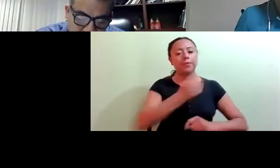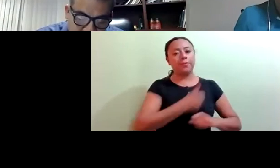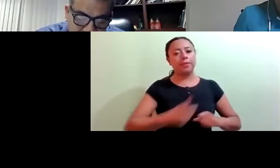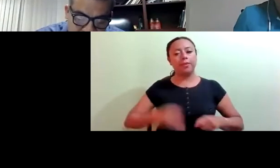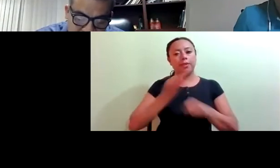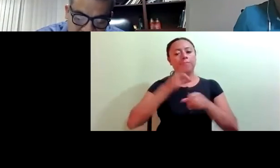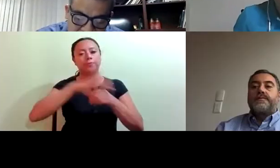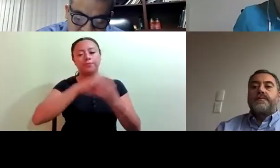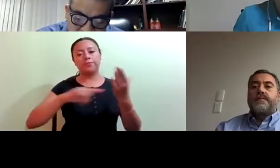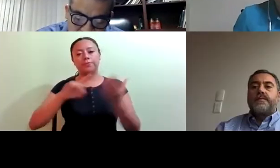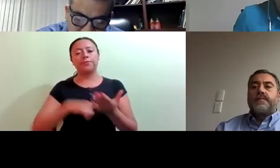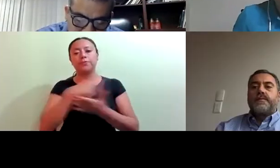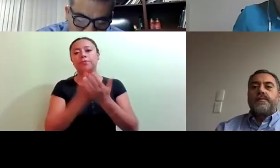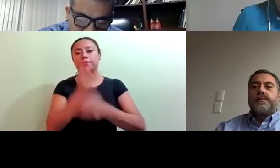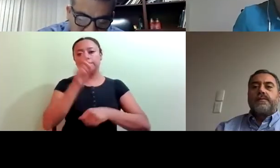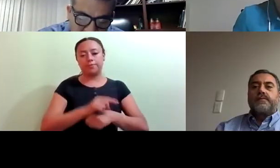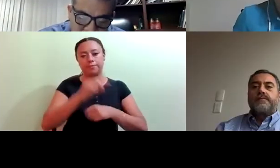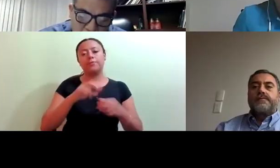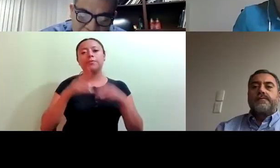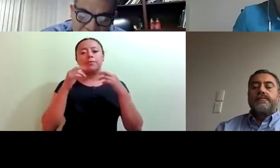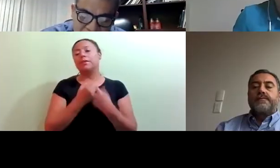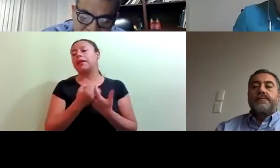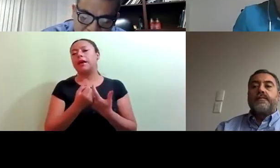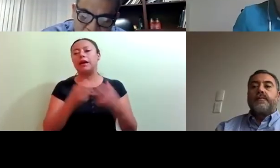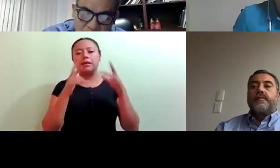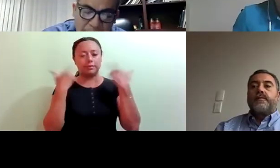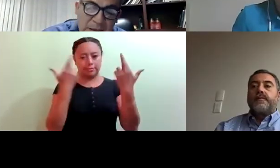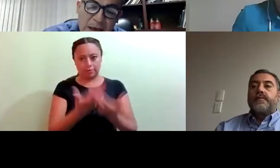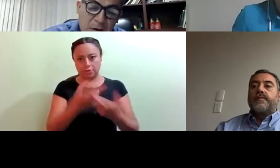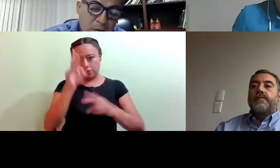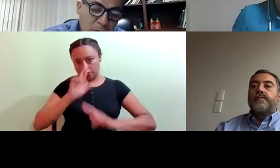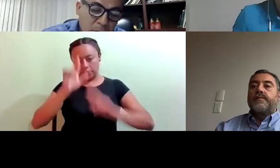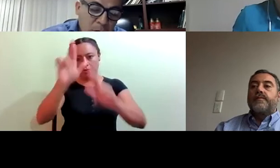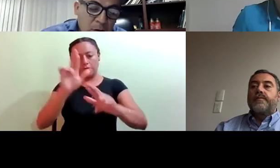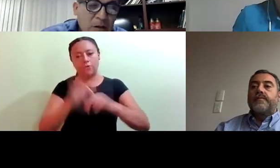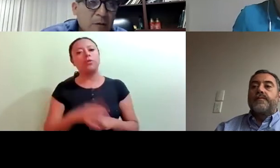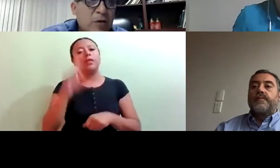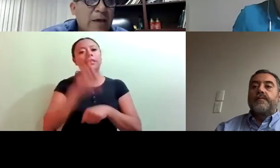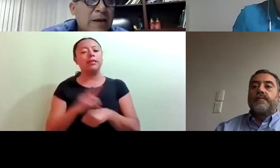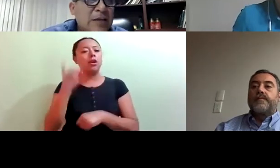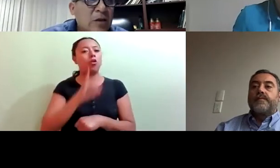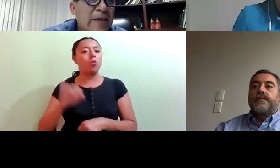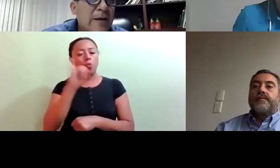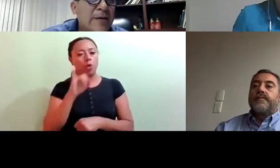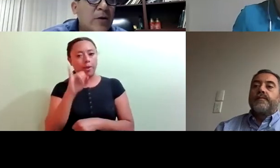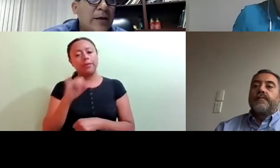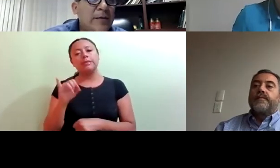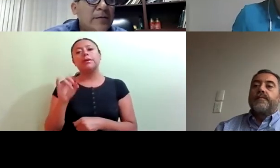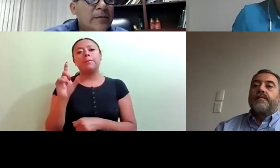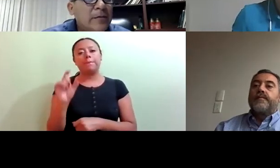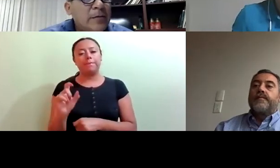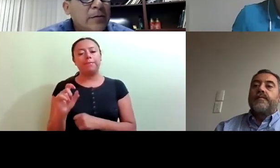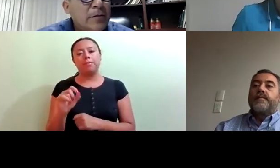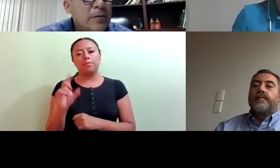votación el orden del día de la sesión solemne vía remota del jueves 13 de mayo del presente año. Diputada Marta Soledad Ávila Aventura.